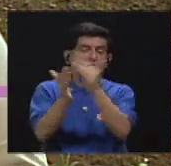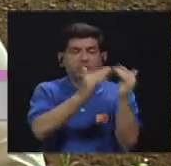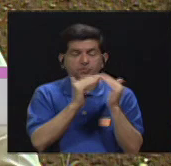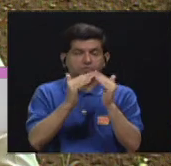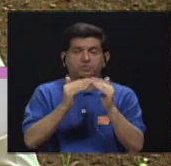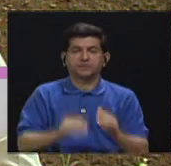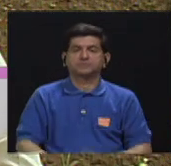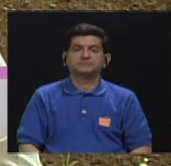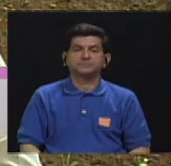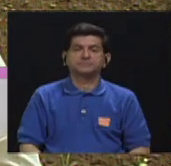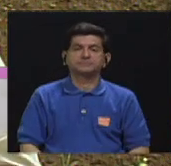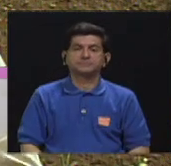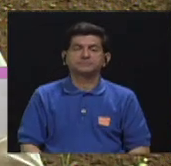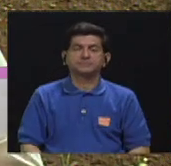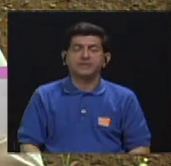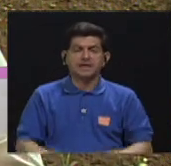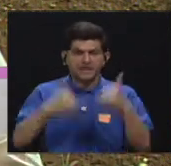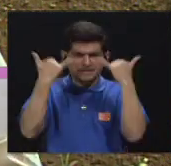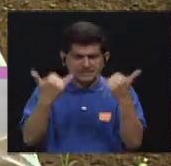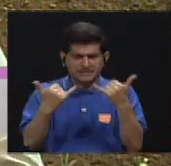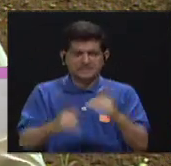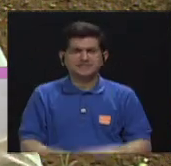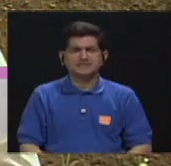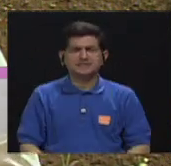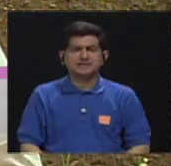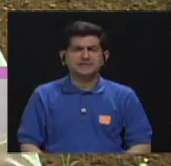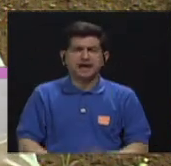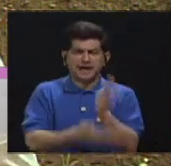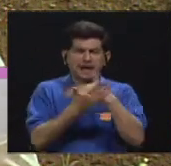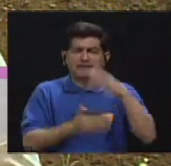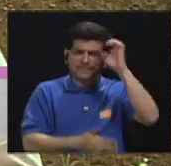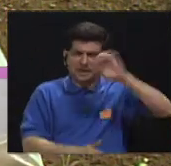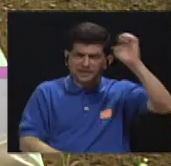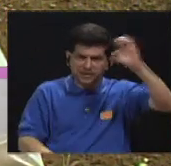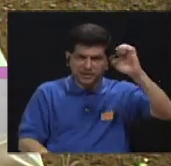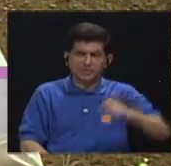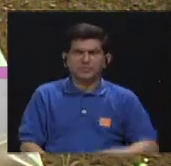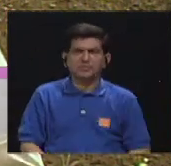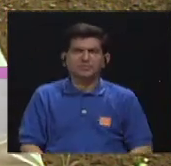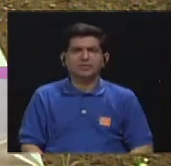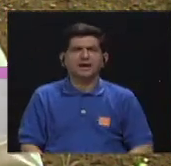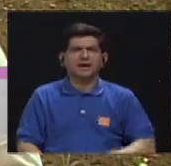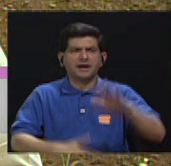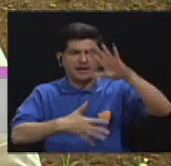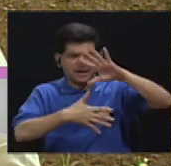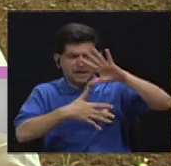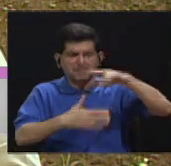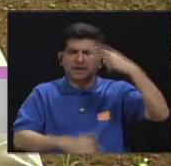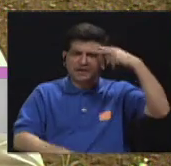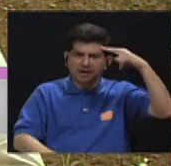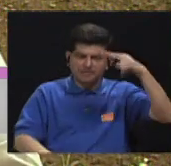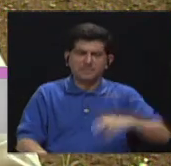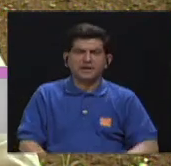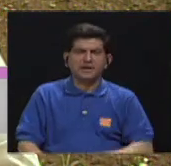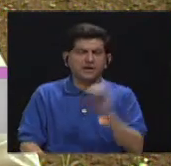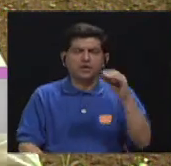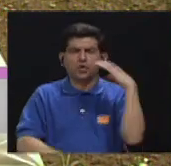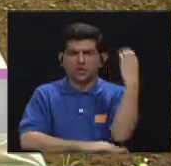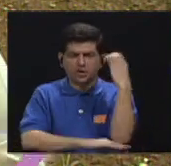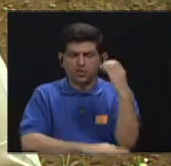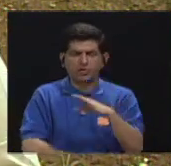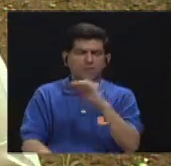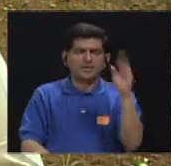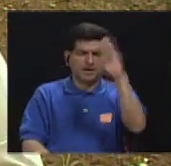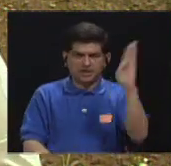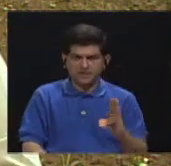población. Entonces se ha lanzado el capítulo europeo, que fue el primero. En América está el capítulo mexicano, el capítulo colombiano, el